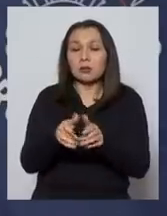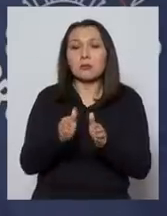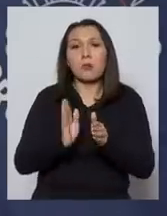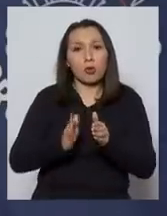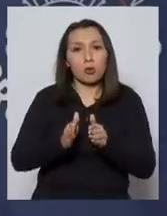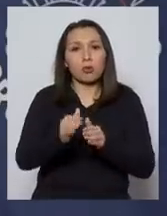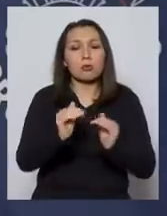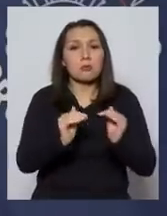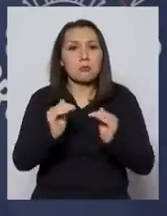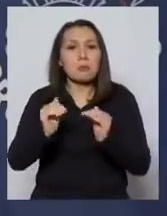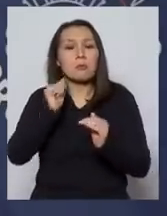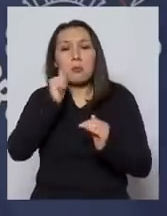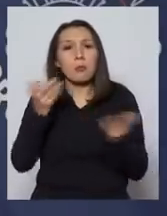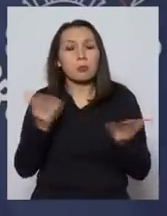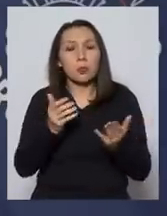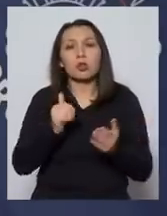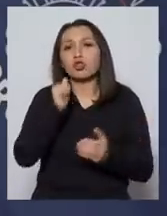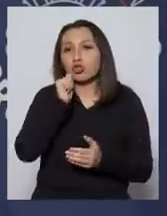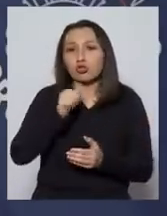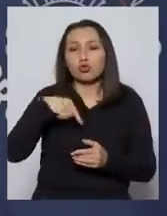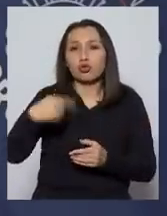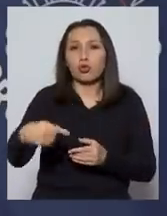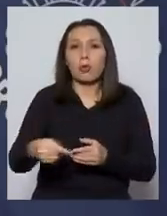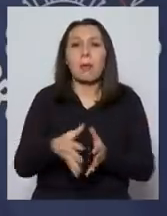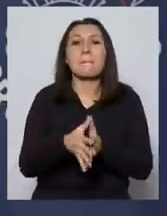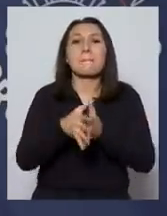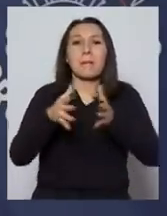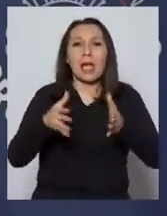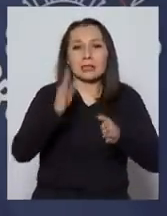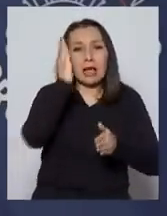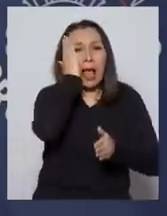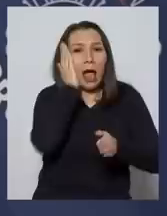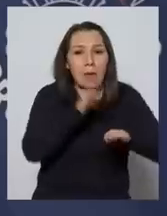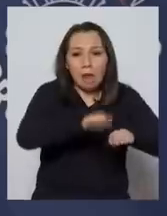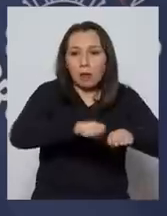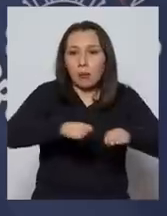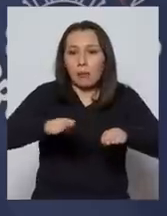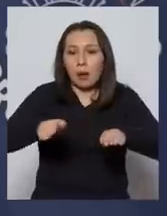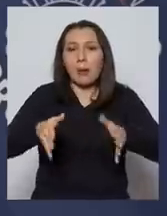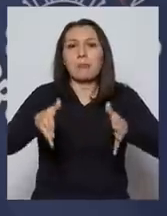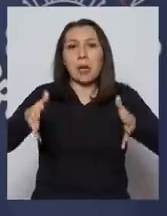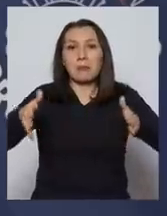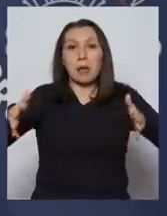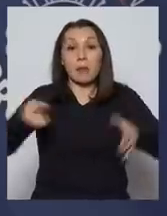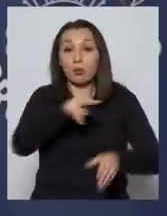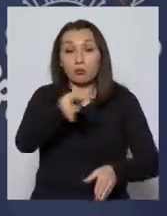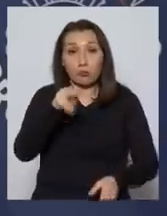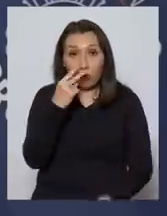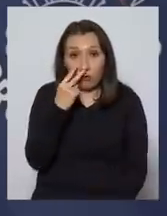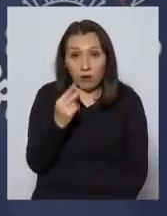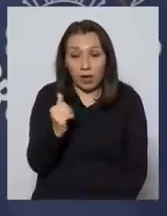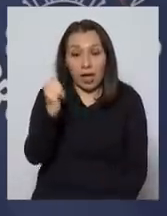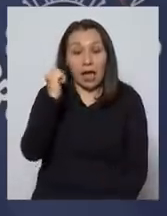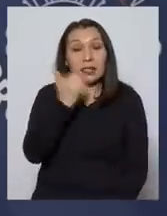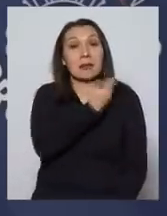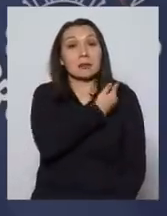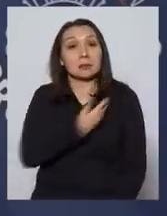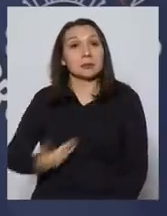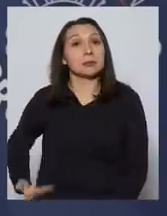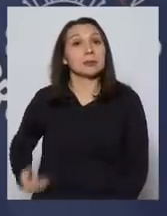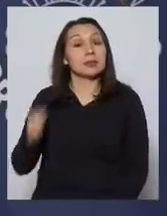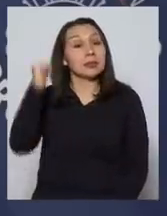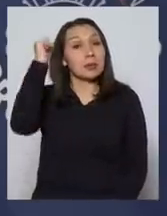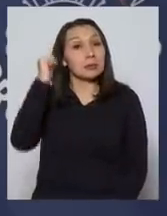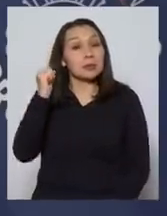se va manteniendo porque vamos aumentando diariamente el número de camas. Ustedes pudieron ver ayer que el presidente Sebastián